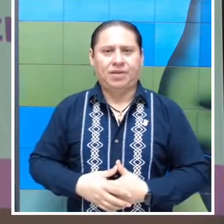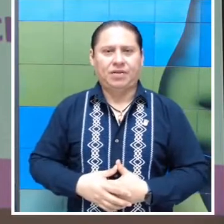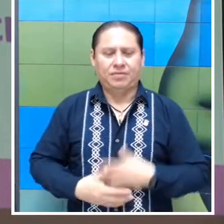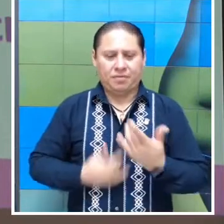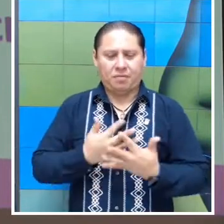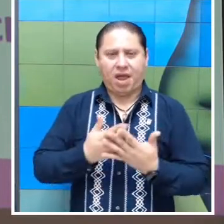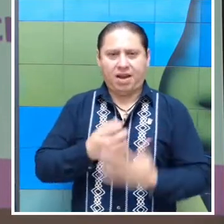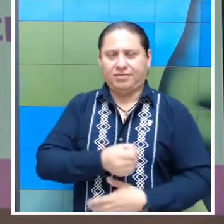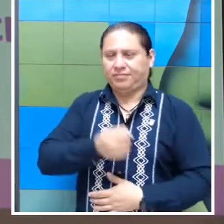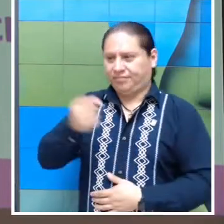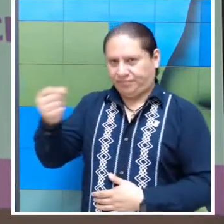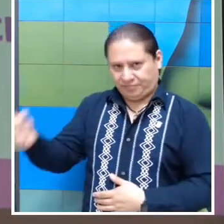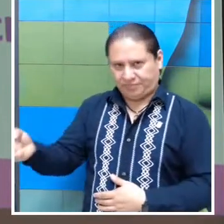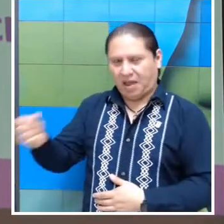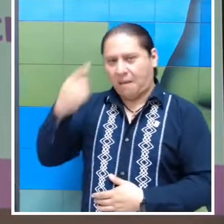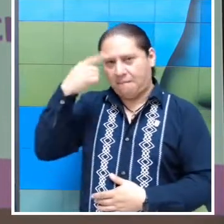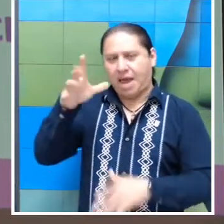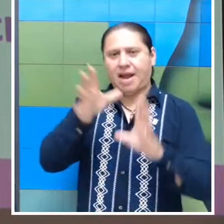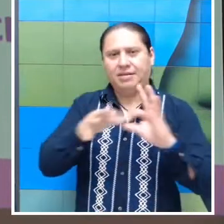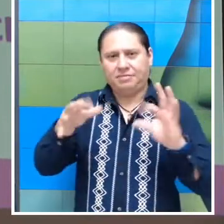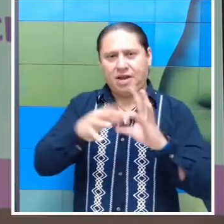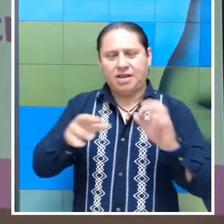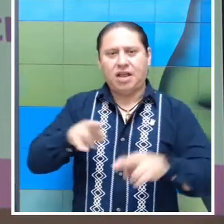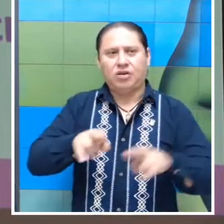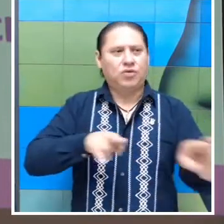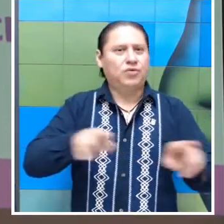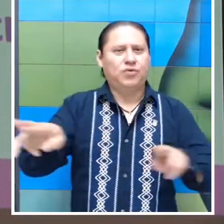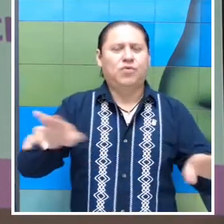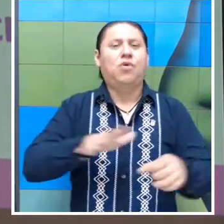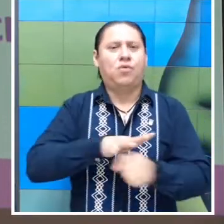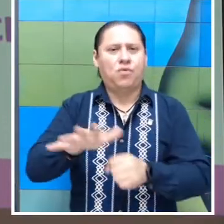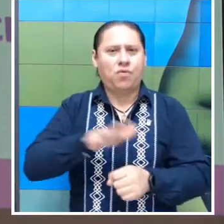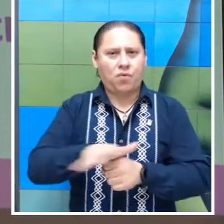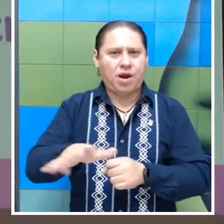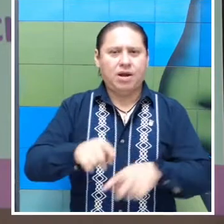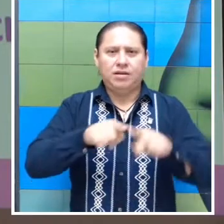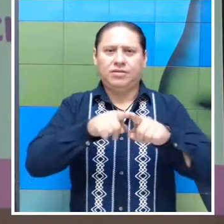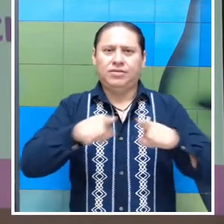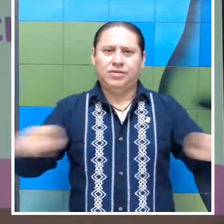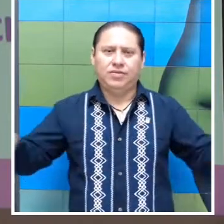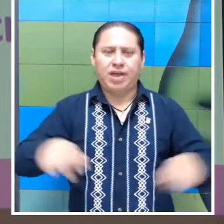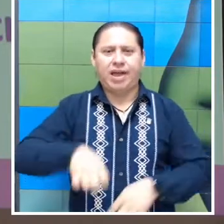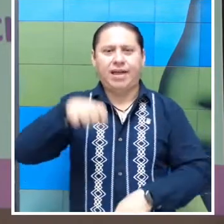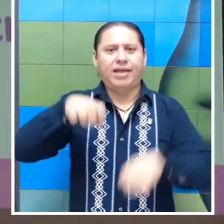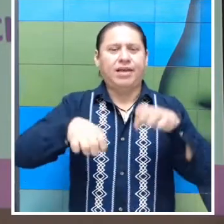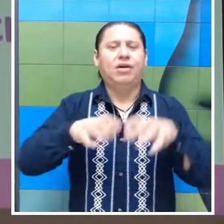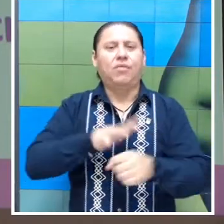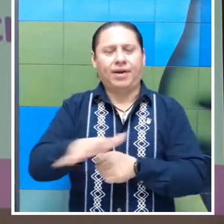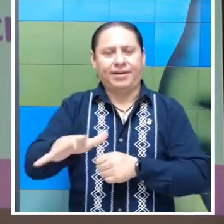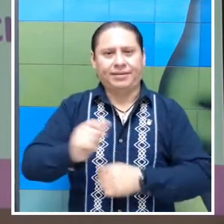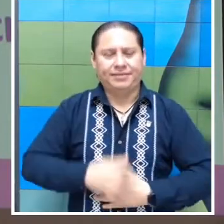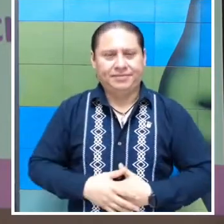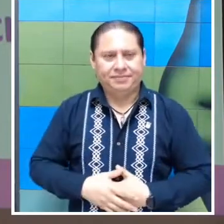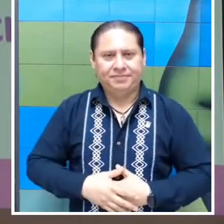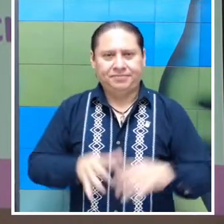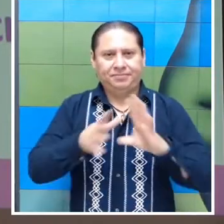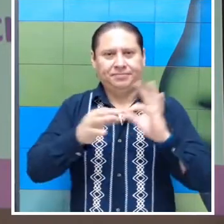al maestro Rey López para que nos explique las rutas, bueno, la ruta, la distancia y las edades. Muchas gracias.